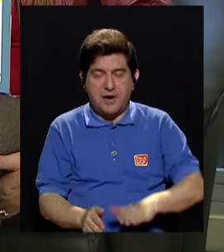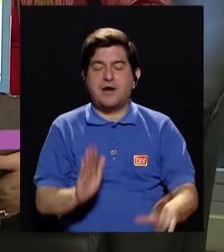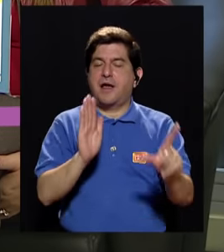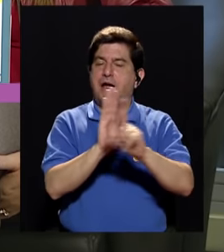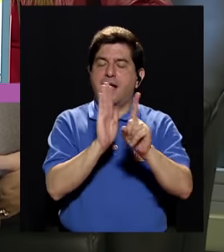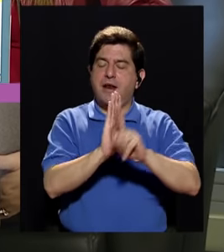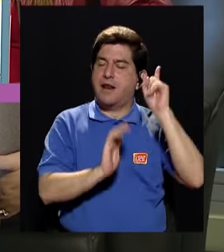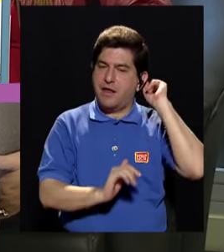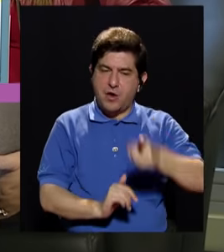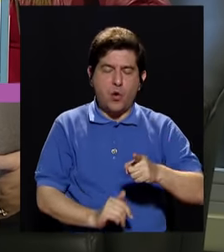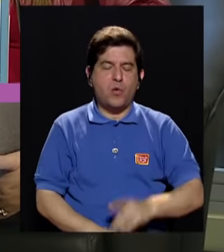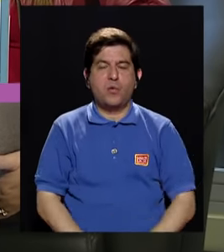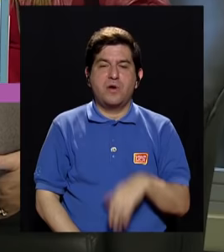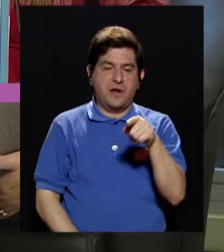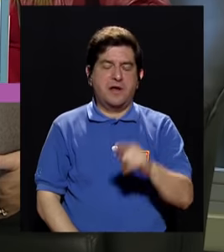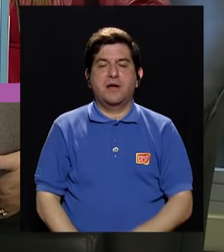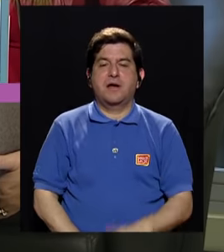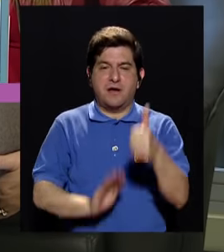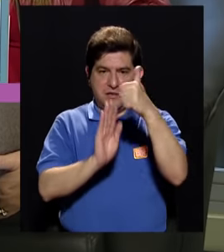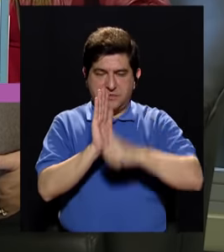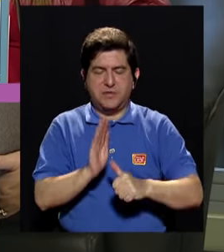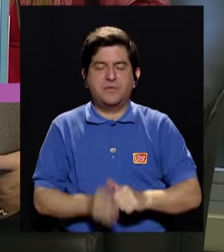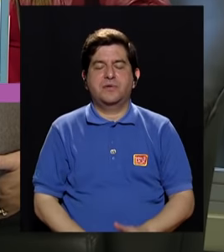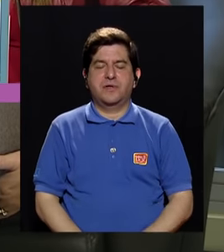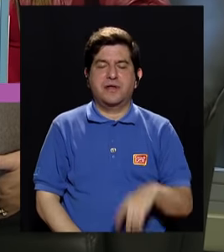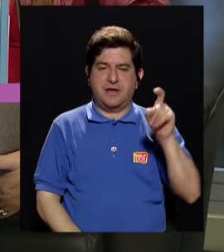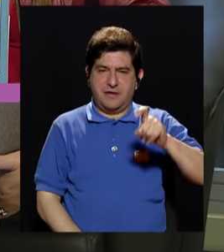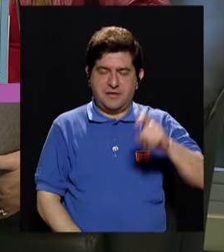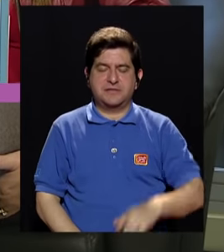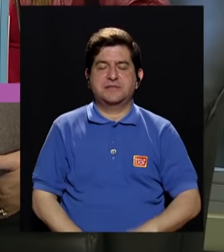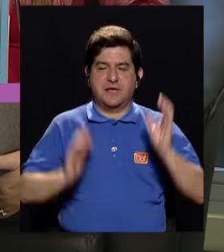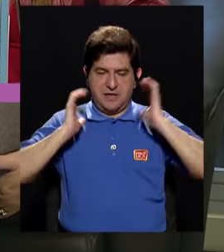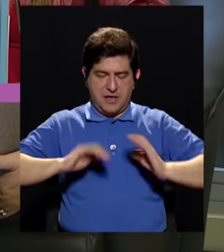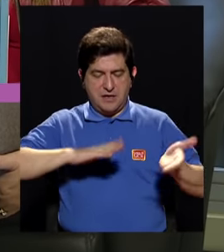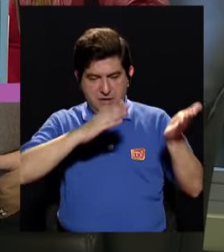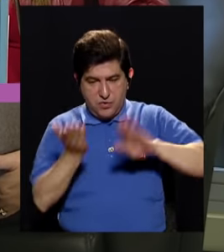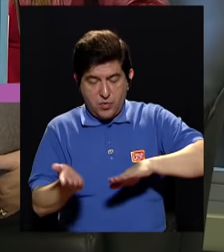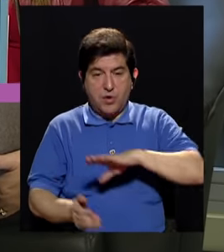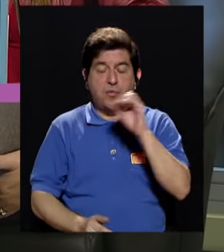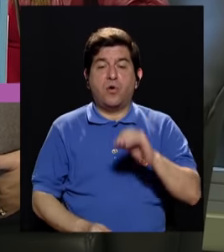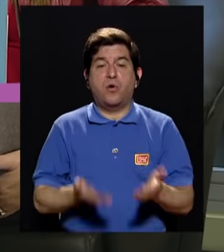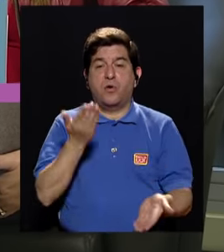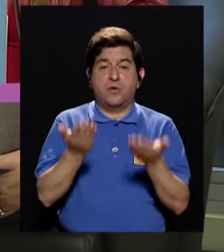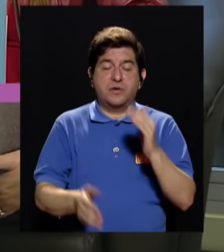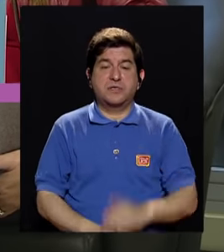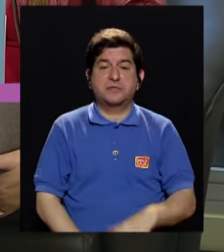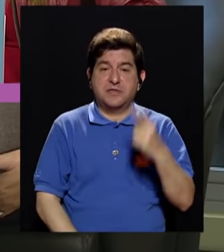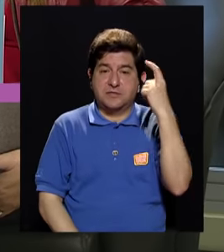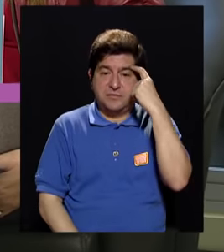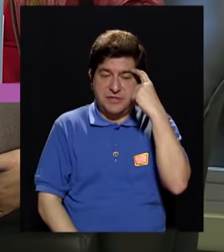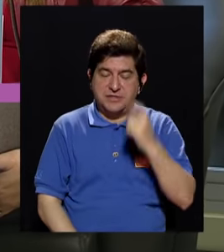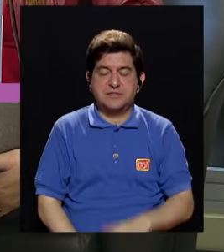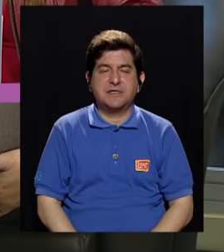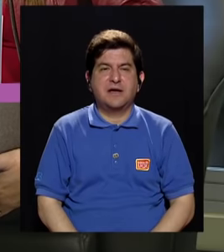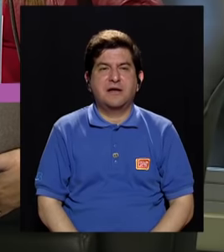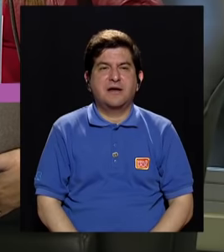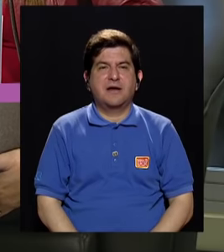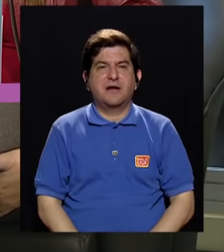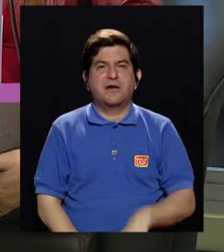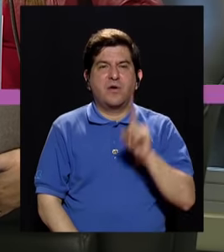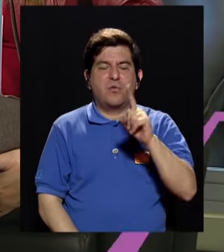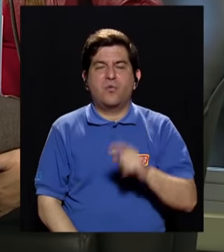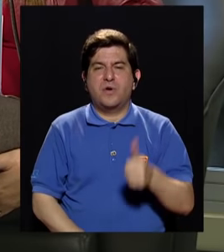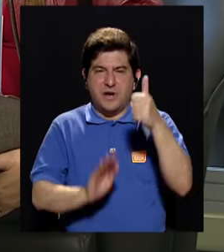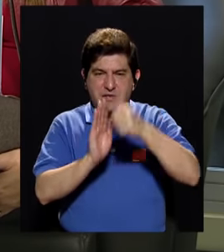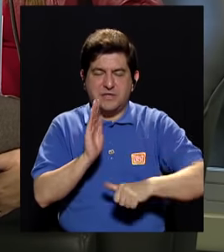ley hay que hacerles autopsia médico legal cuando no cuando pasan a ha ser más bien autopsias hospitalarias digamos